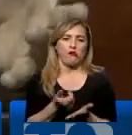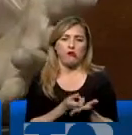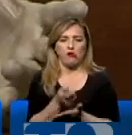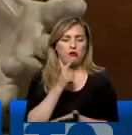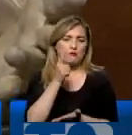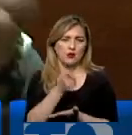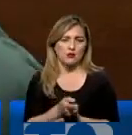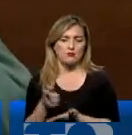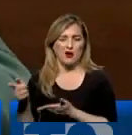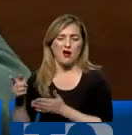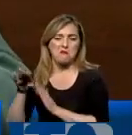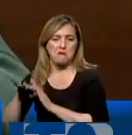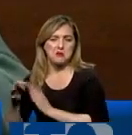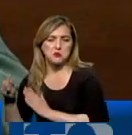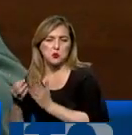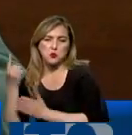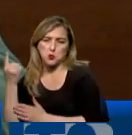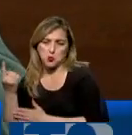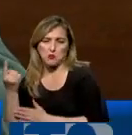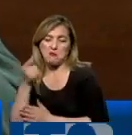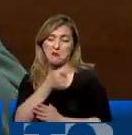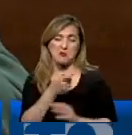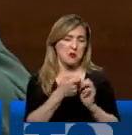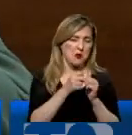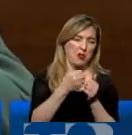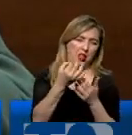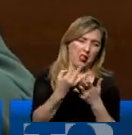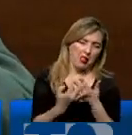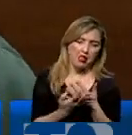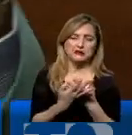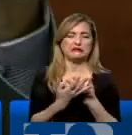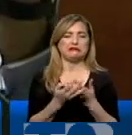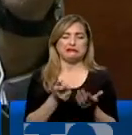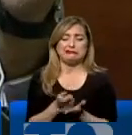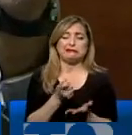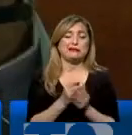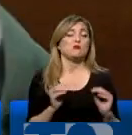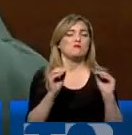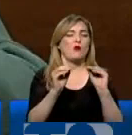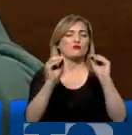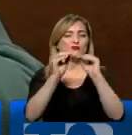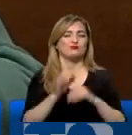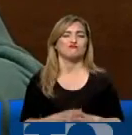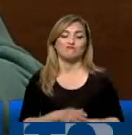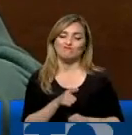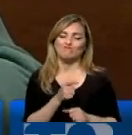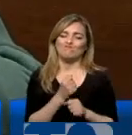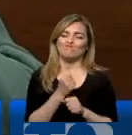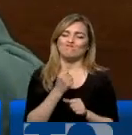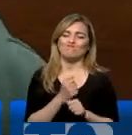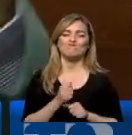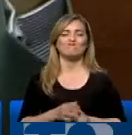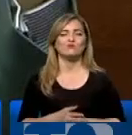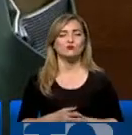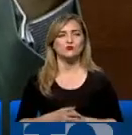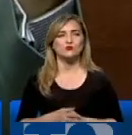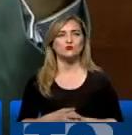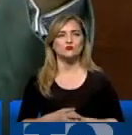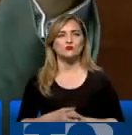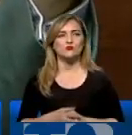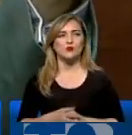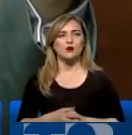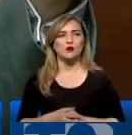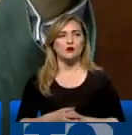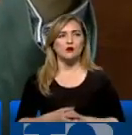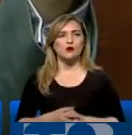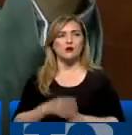real, pongámoslo así. Eso significa, y ahí es donde nosotros vamos a trabajar para dar una señal de reducción